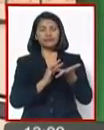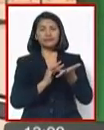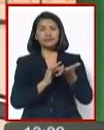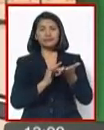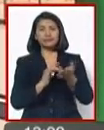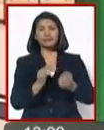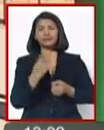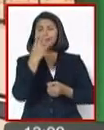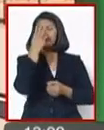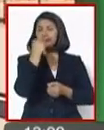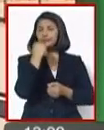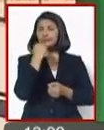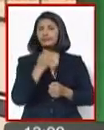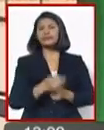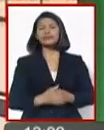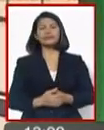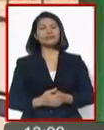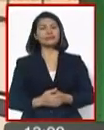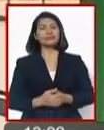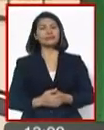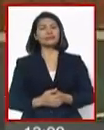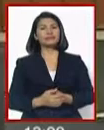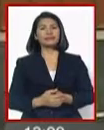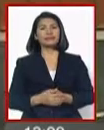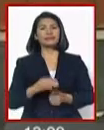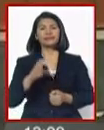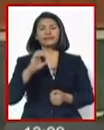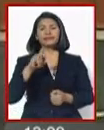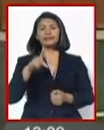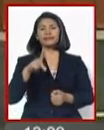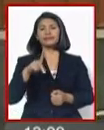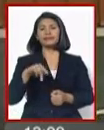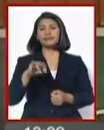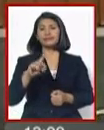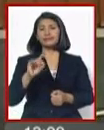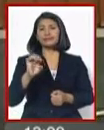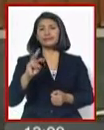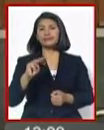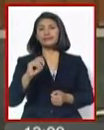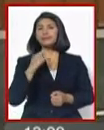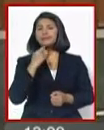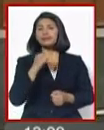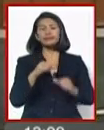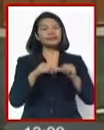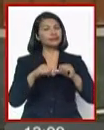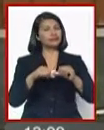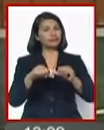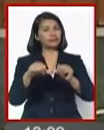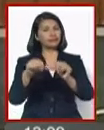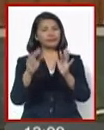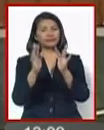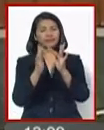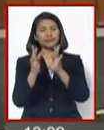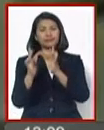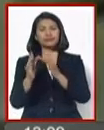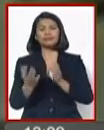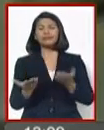bajo sedación. Y lo que hace la epidemiología, lo que hace el programa es un seguimiento a los